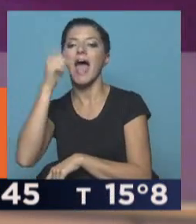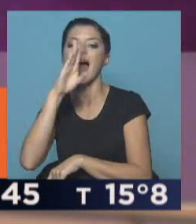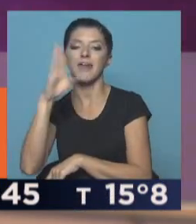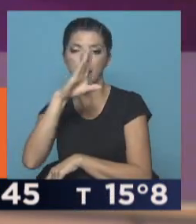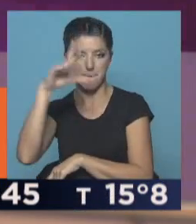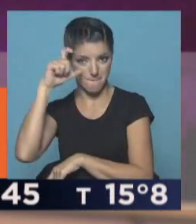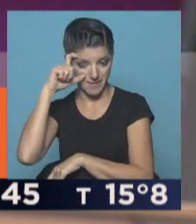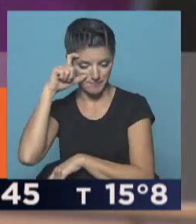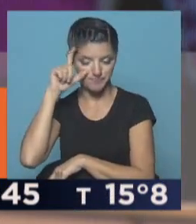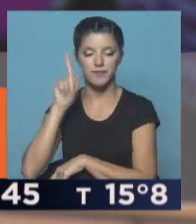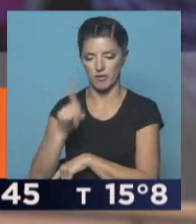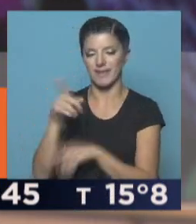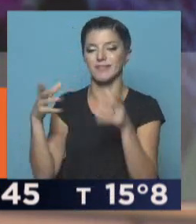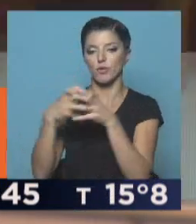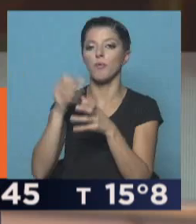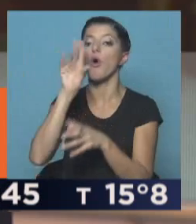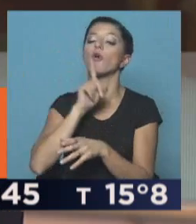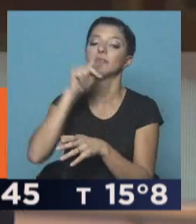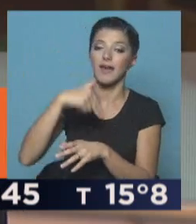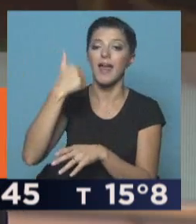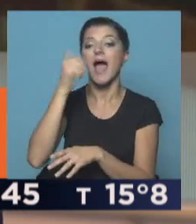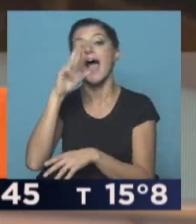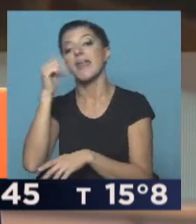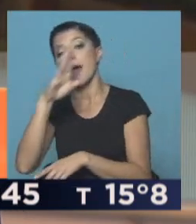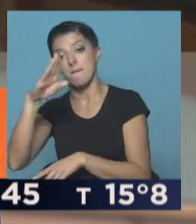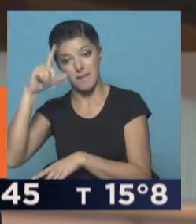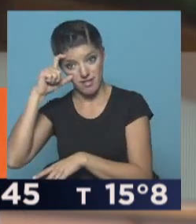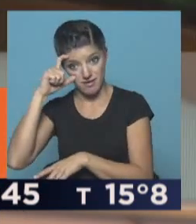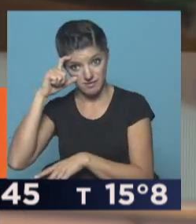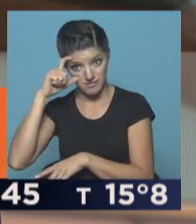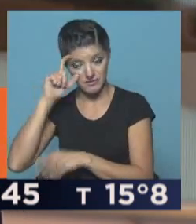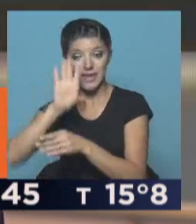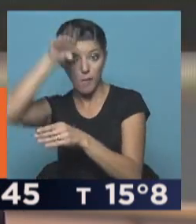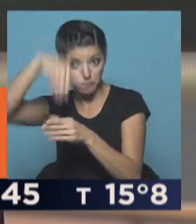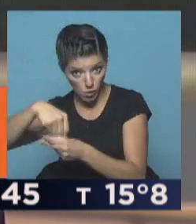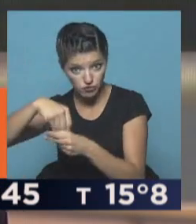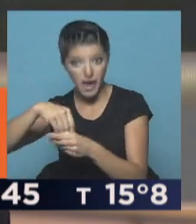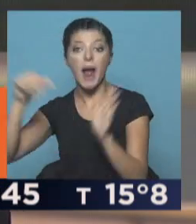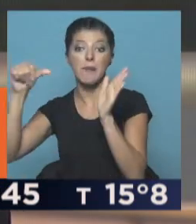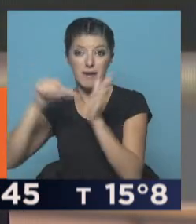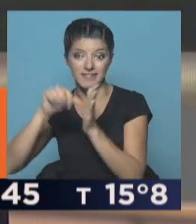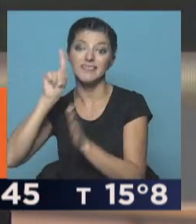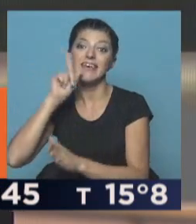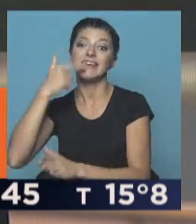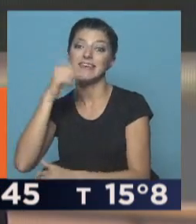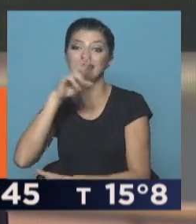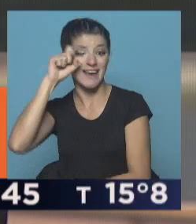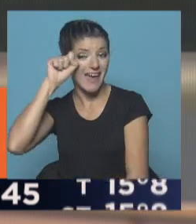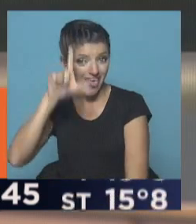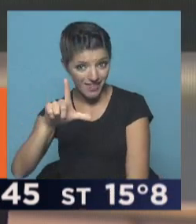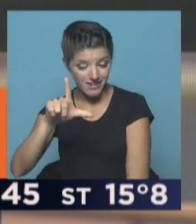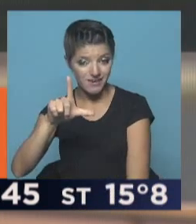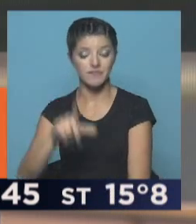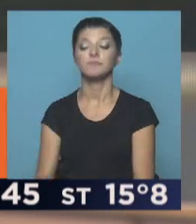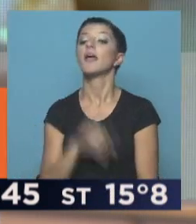esta OTAN árabe, regenteada por Arabia Saudita en la región, incluye a Israel. Y es Avigdor Lieberman, el